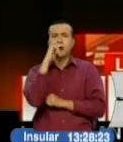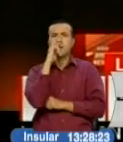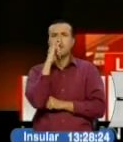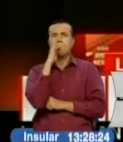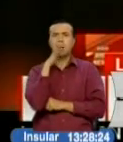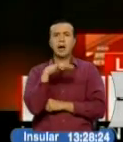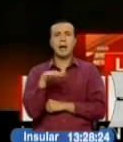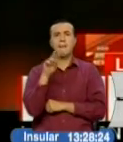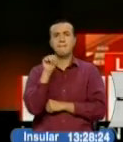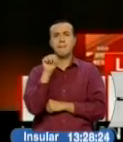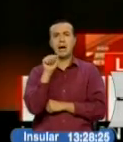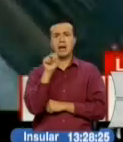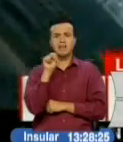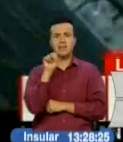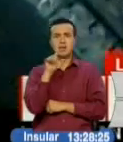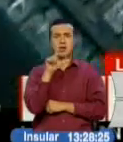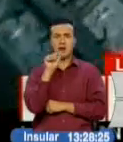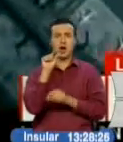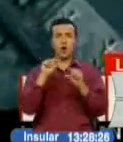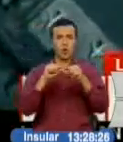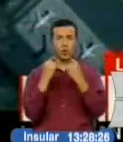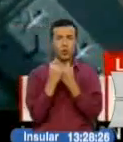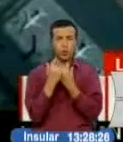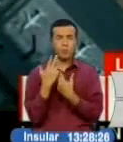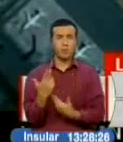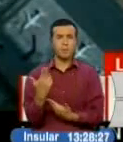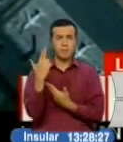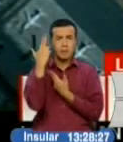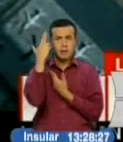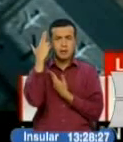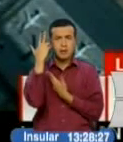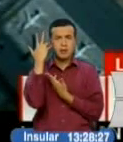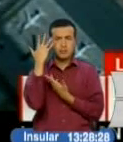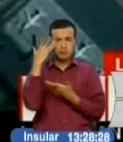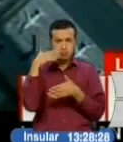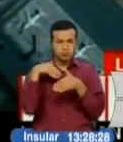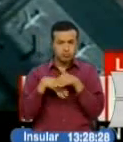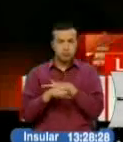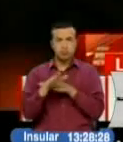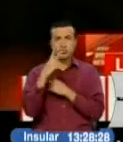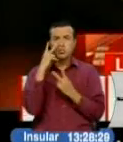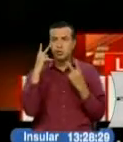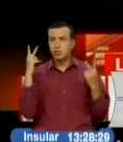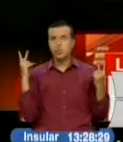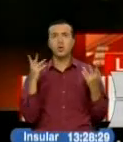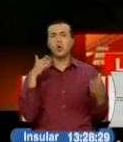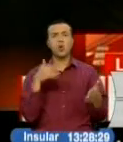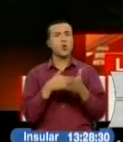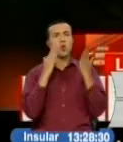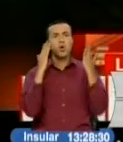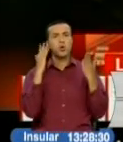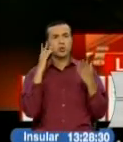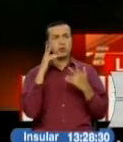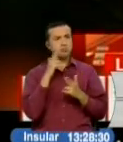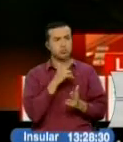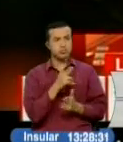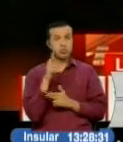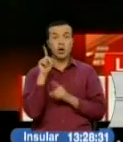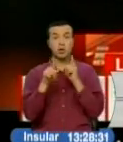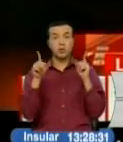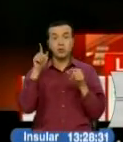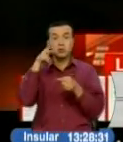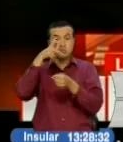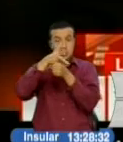en Manila. Un grupo de comando de las fuerzas de seguridad llegó al lugar para hacer frente al incidente. Varios